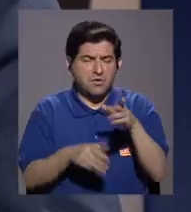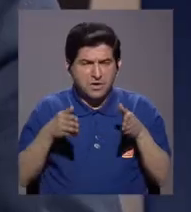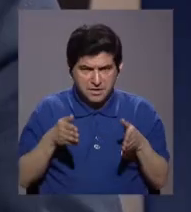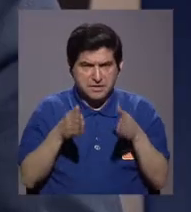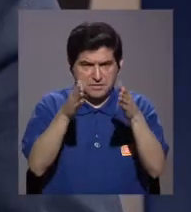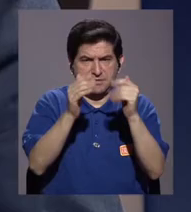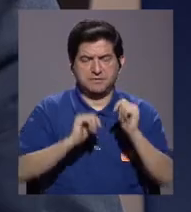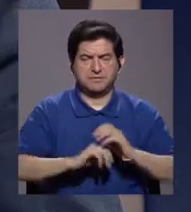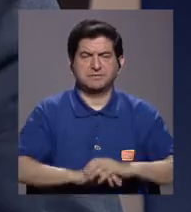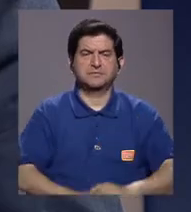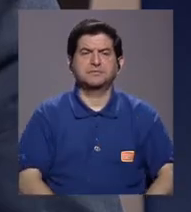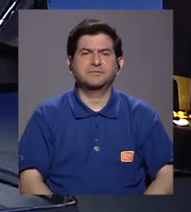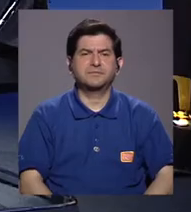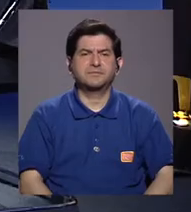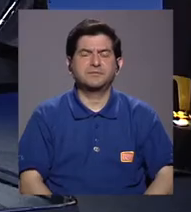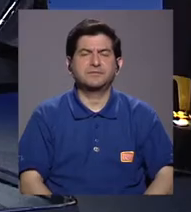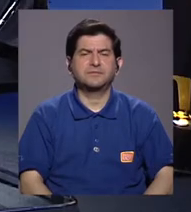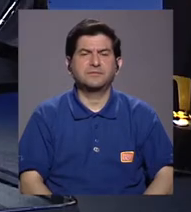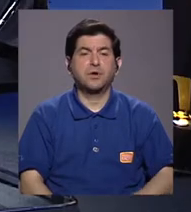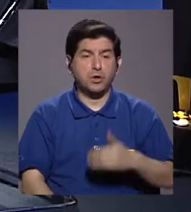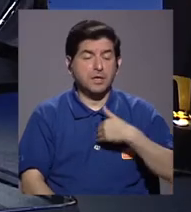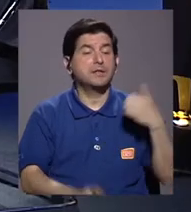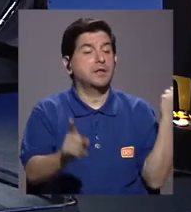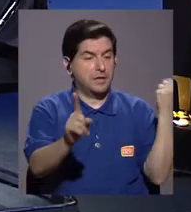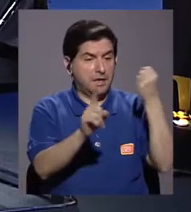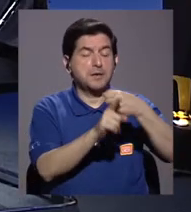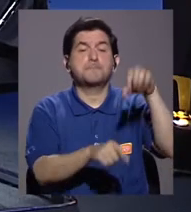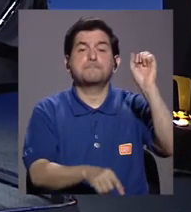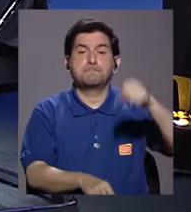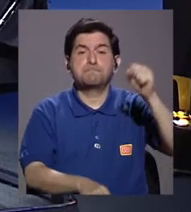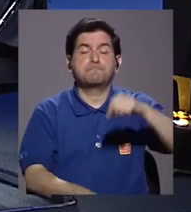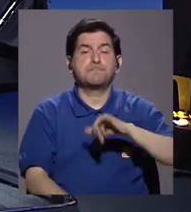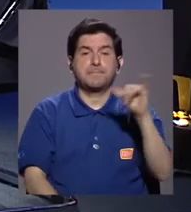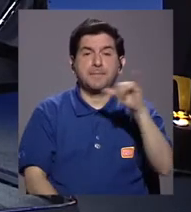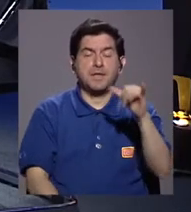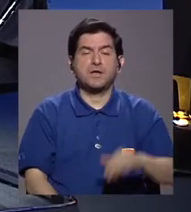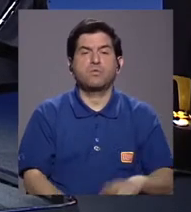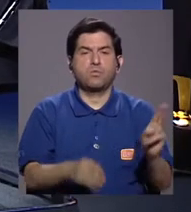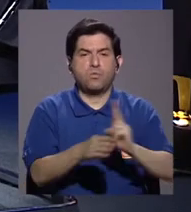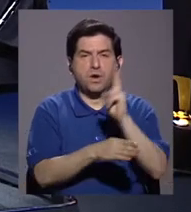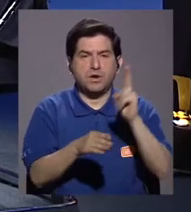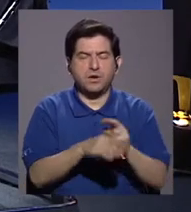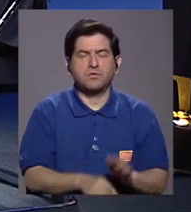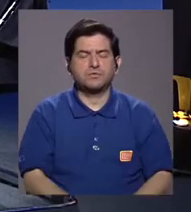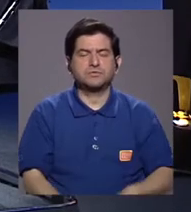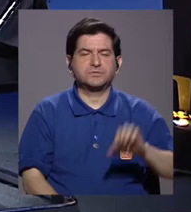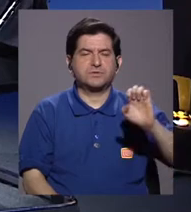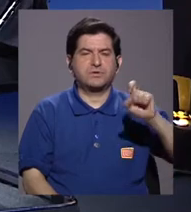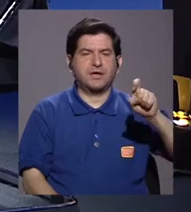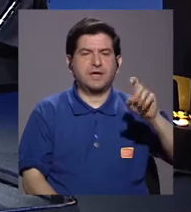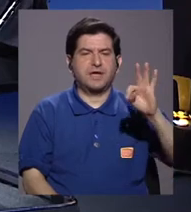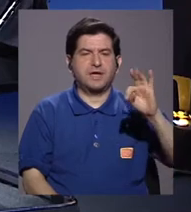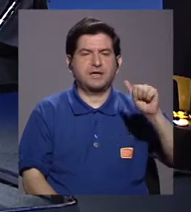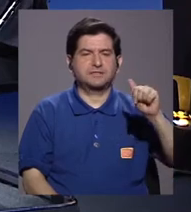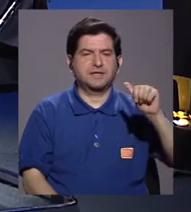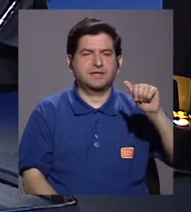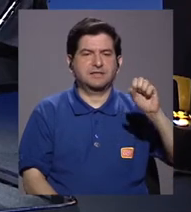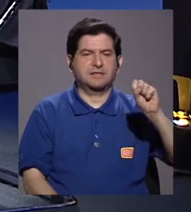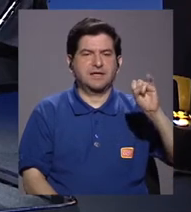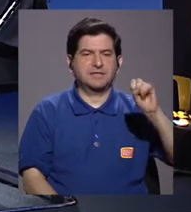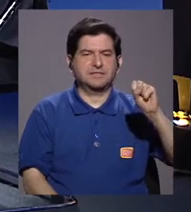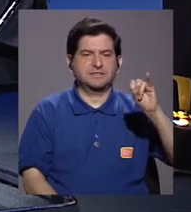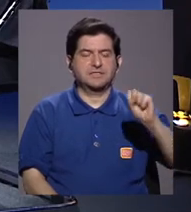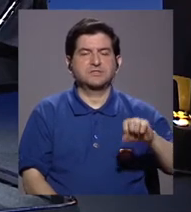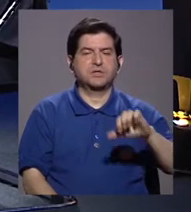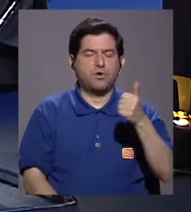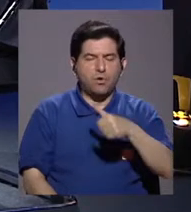en esta dirección y está tenido mucho impacto también en el uso del éxtasis y otras drogas que